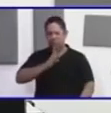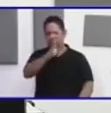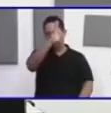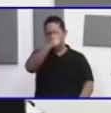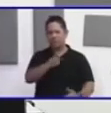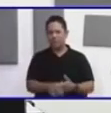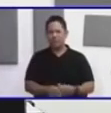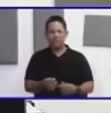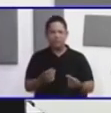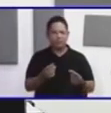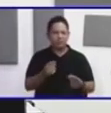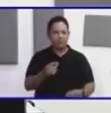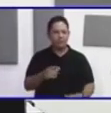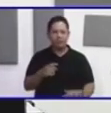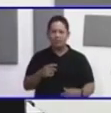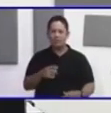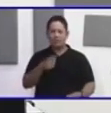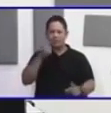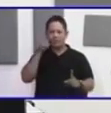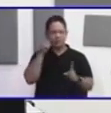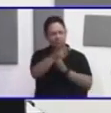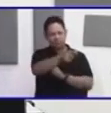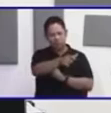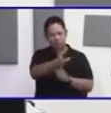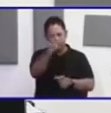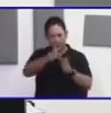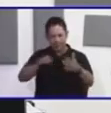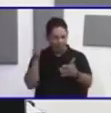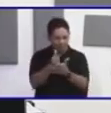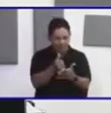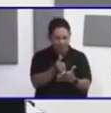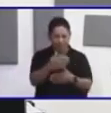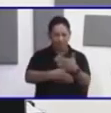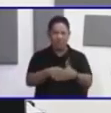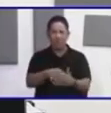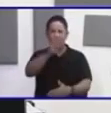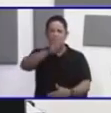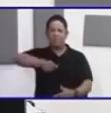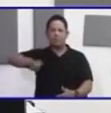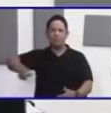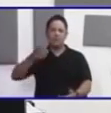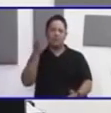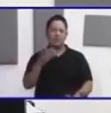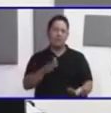temerarias se presentan estos accidentes que dejan hechos lamentables como este